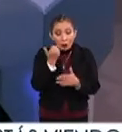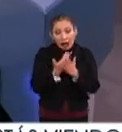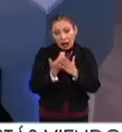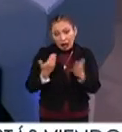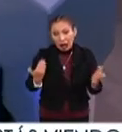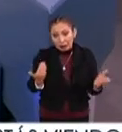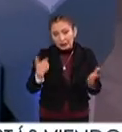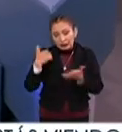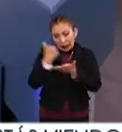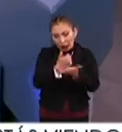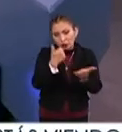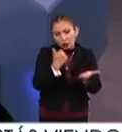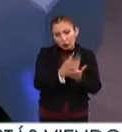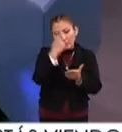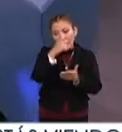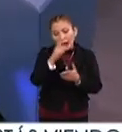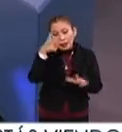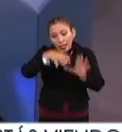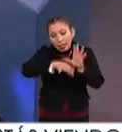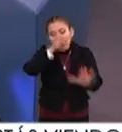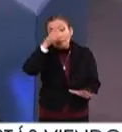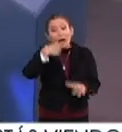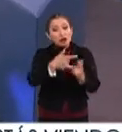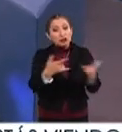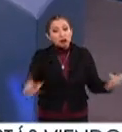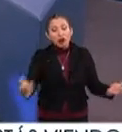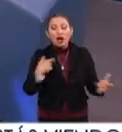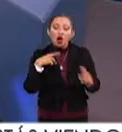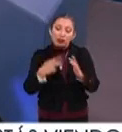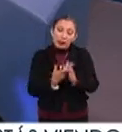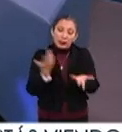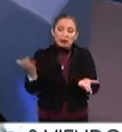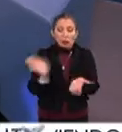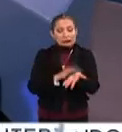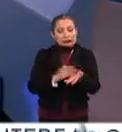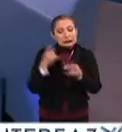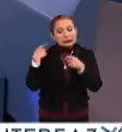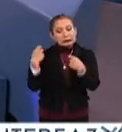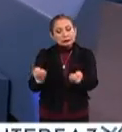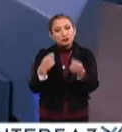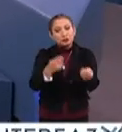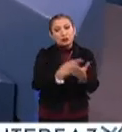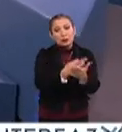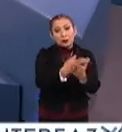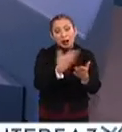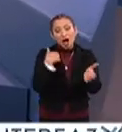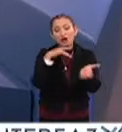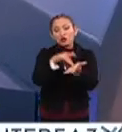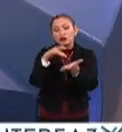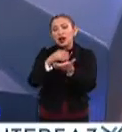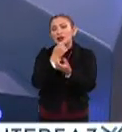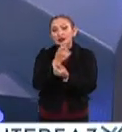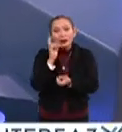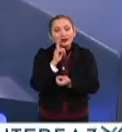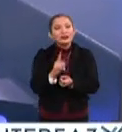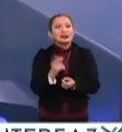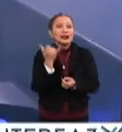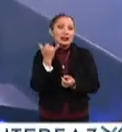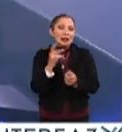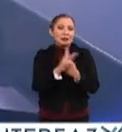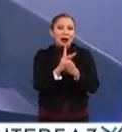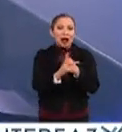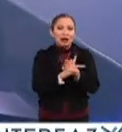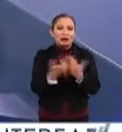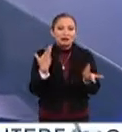que ayudó finalmente a este descubrimiento, pero la historia la ha reivindicado, ha tenido muchos premios y ahora planea ayudar a las niñas y a los